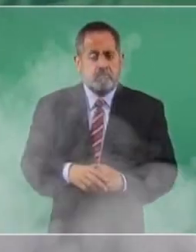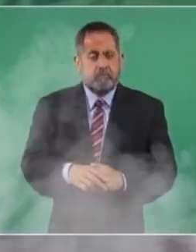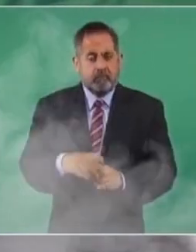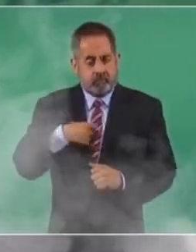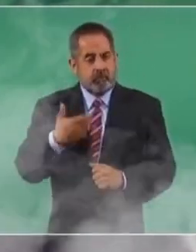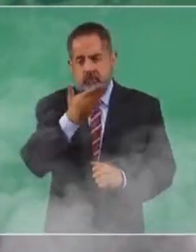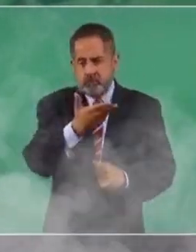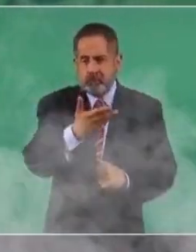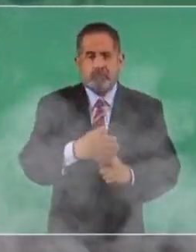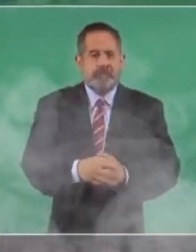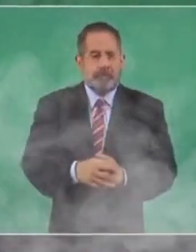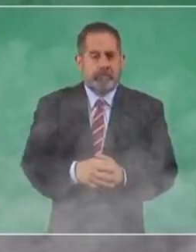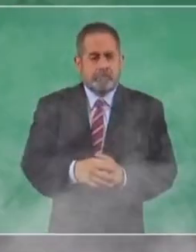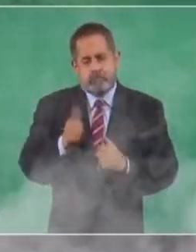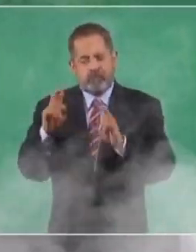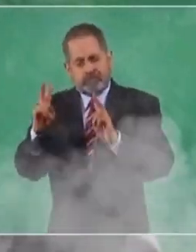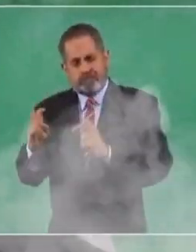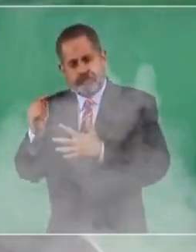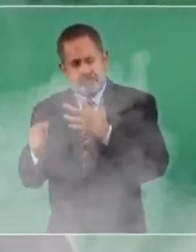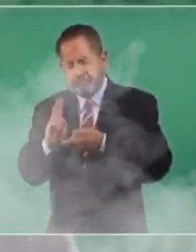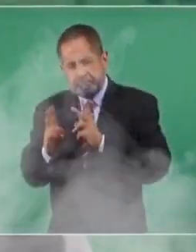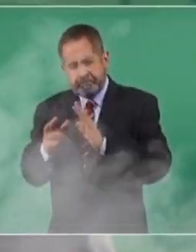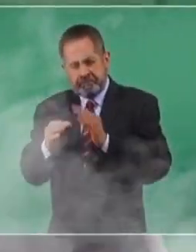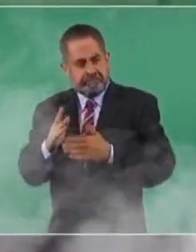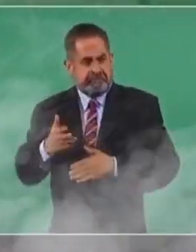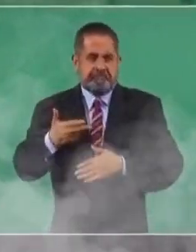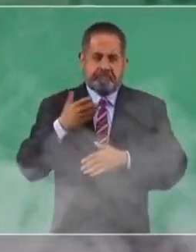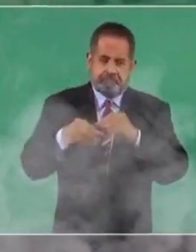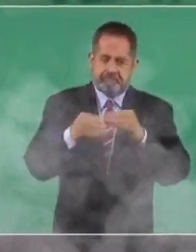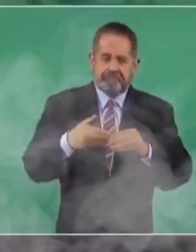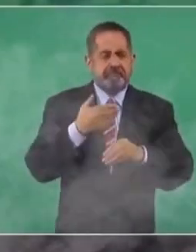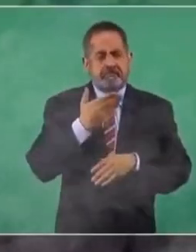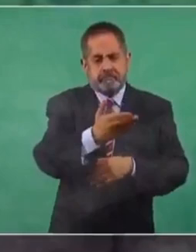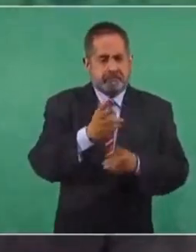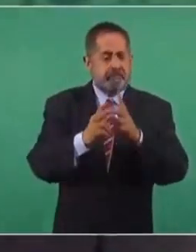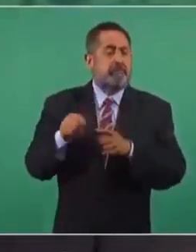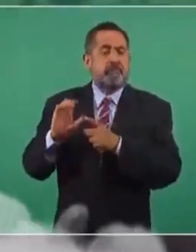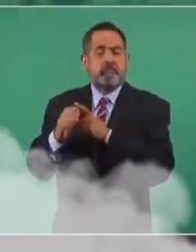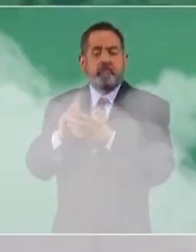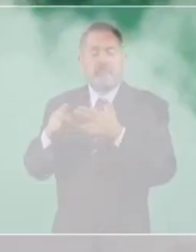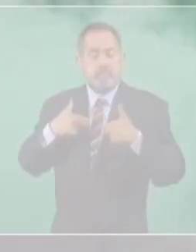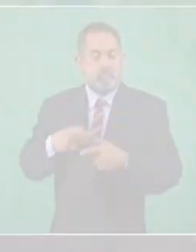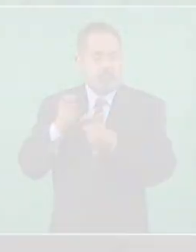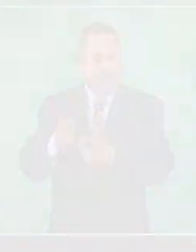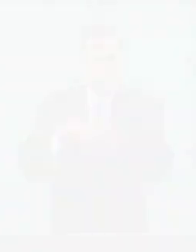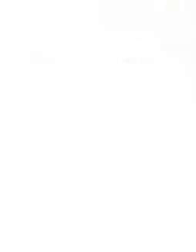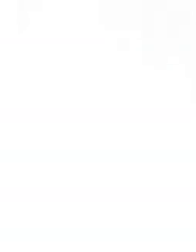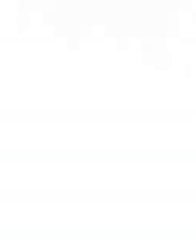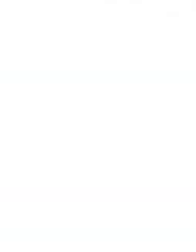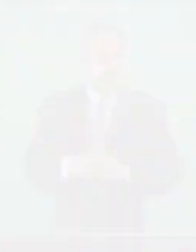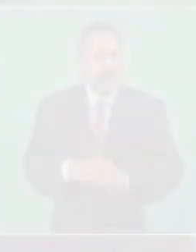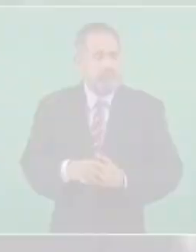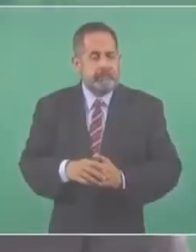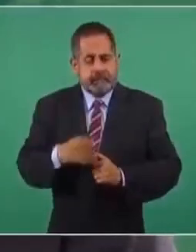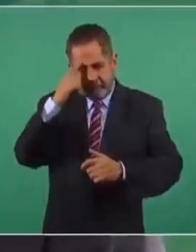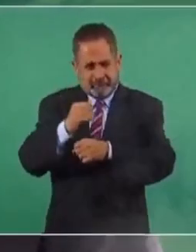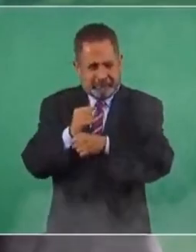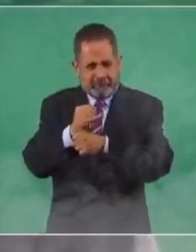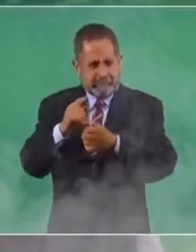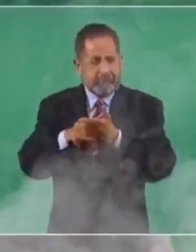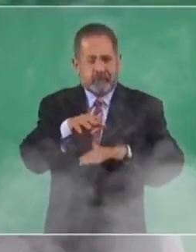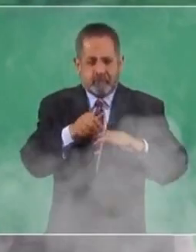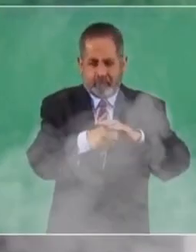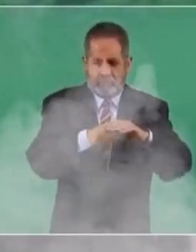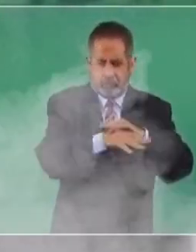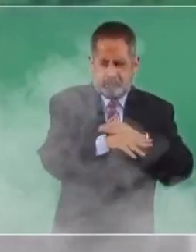le pedí, eran otros los temas que estábamos tratando, pero la Comisión de Derechos Humanos encargada de investigar lo